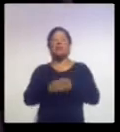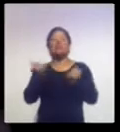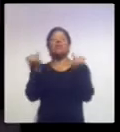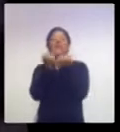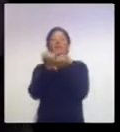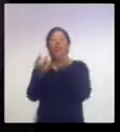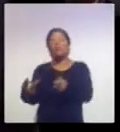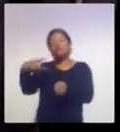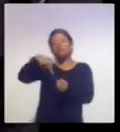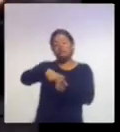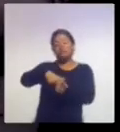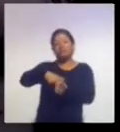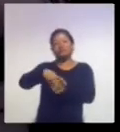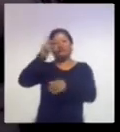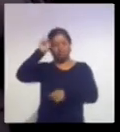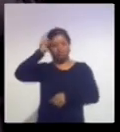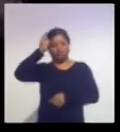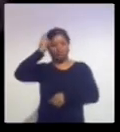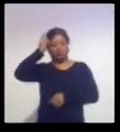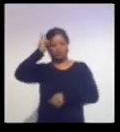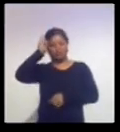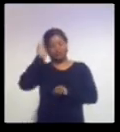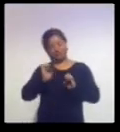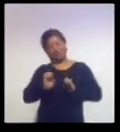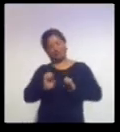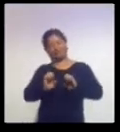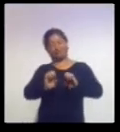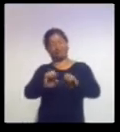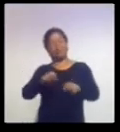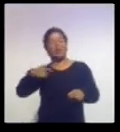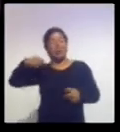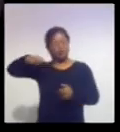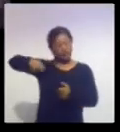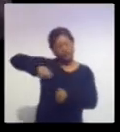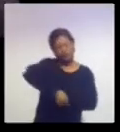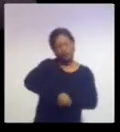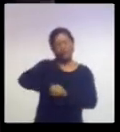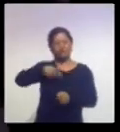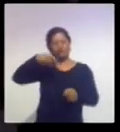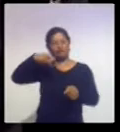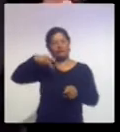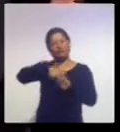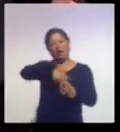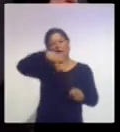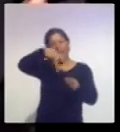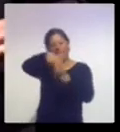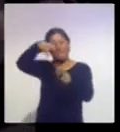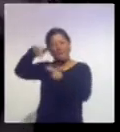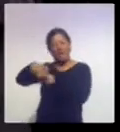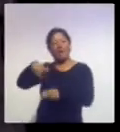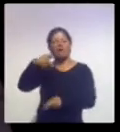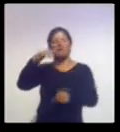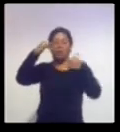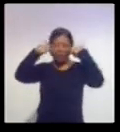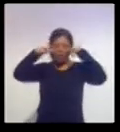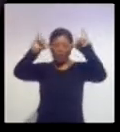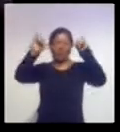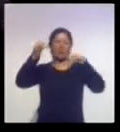montados en sus corceles, matando toros con lanzas, hachas y espadas,